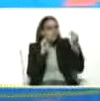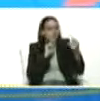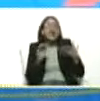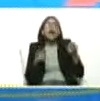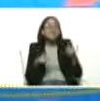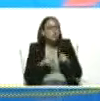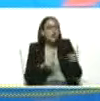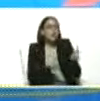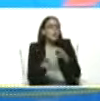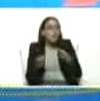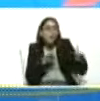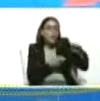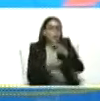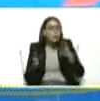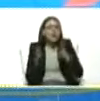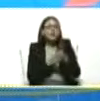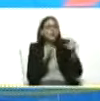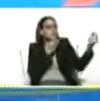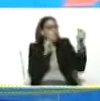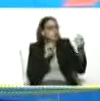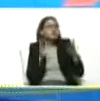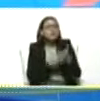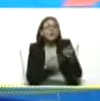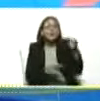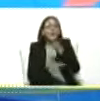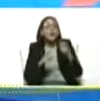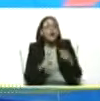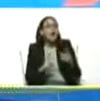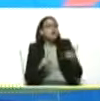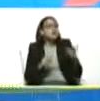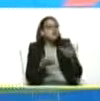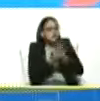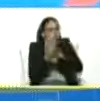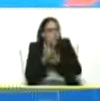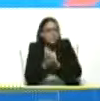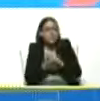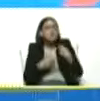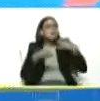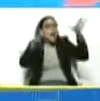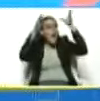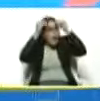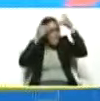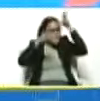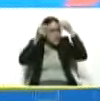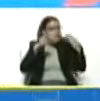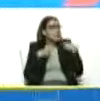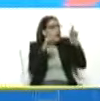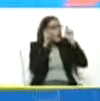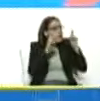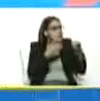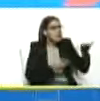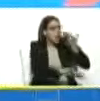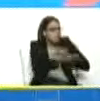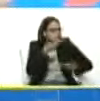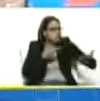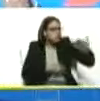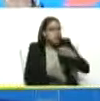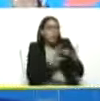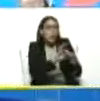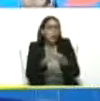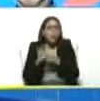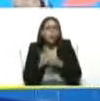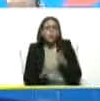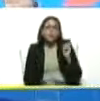consulta, debate, escuchar, aprender, escuchar, resolver. Yo he dicho, ya